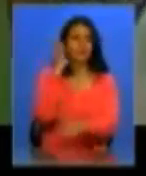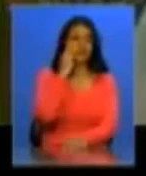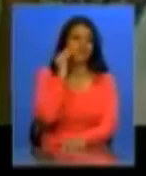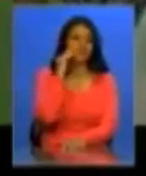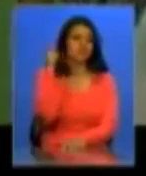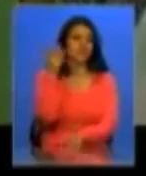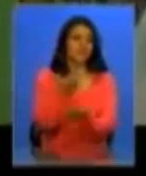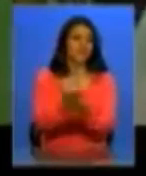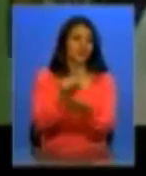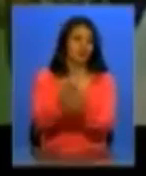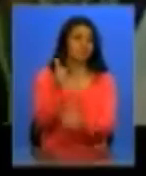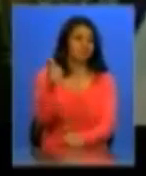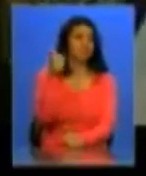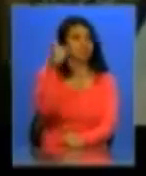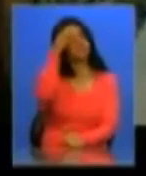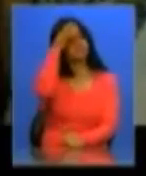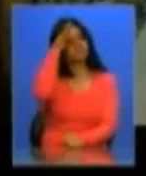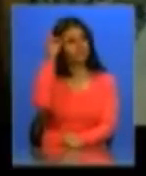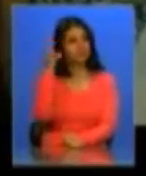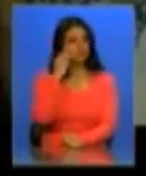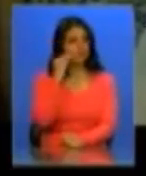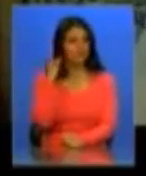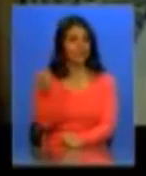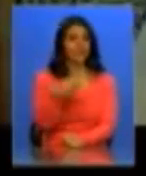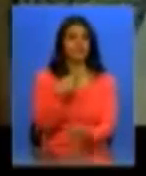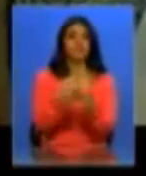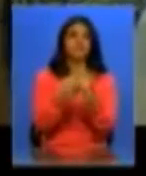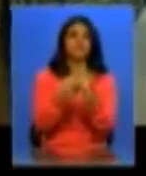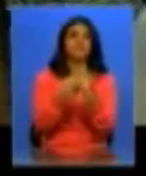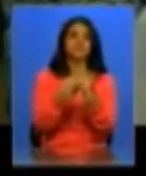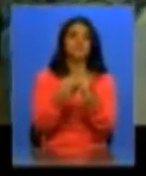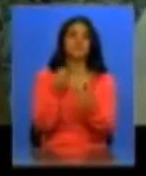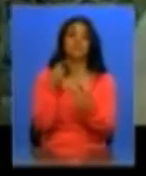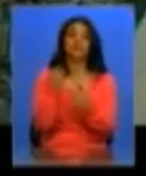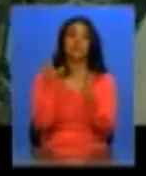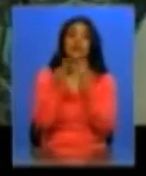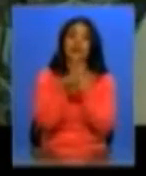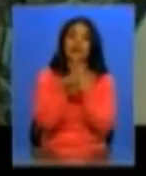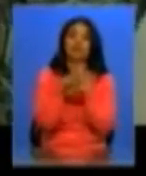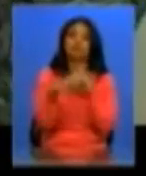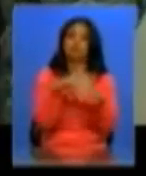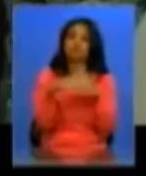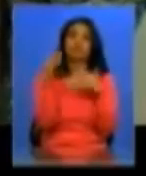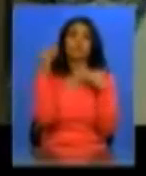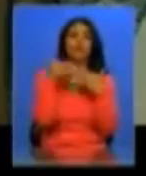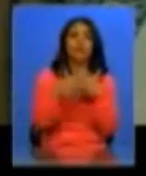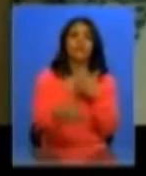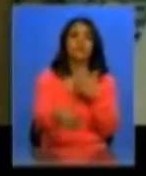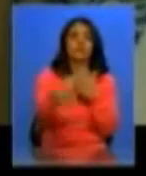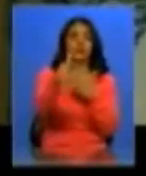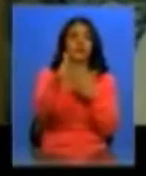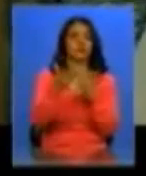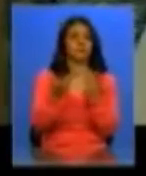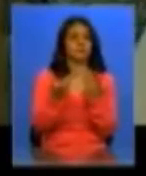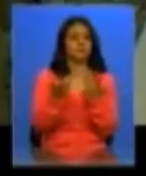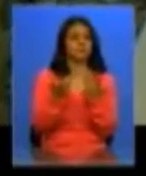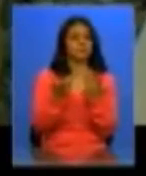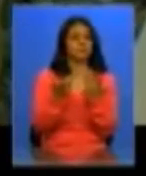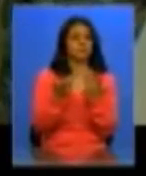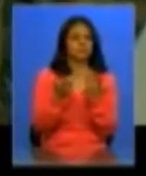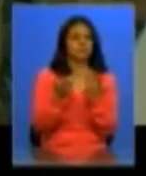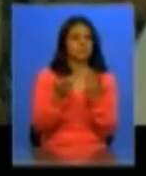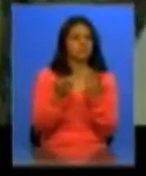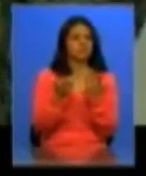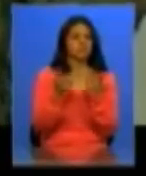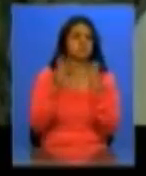el señor presidente maneja muy bien. Habló sobre la política que él ha llevado a cabo, la cual ha sido una política bastante de